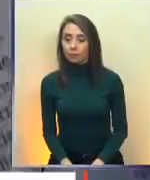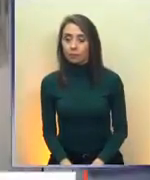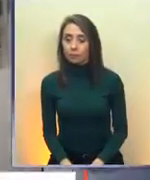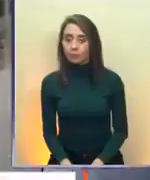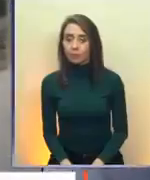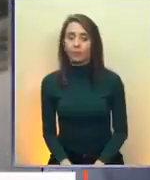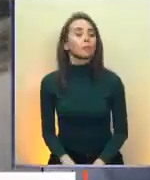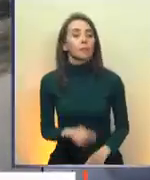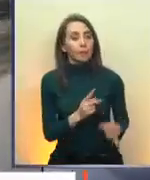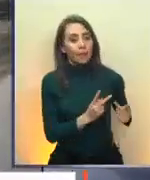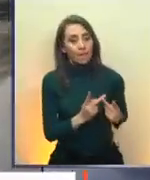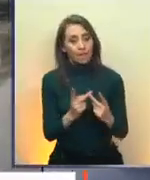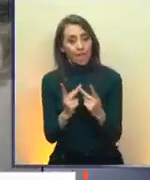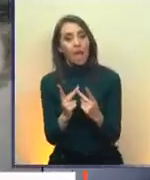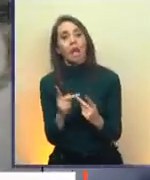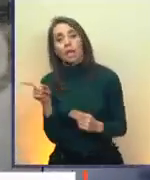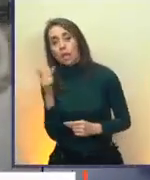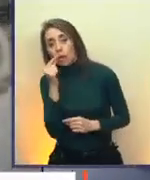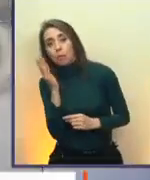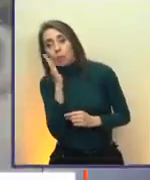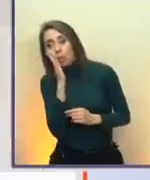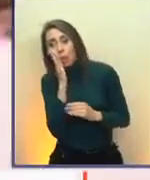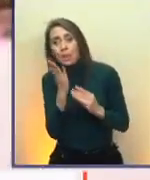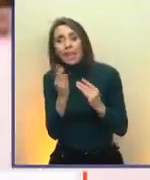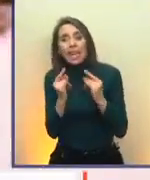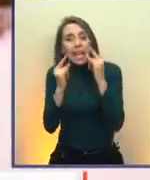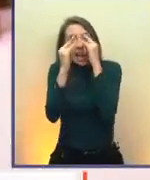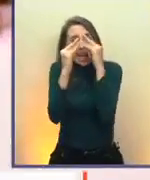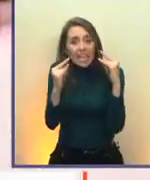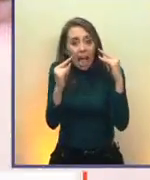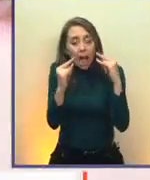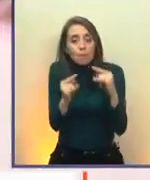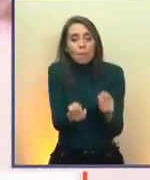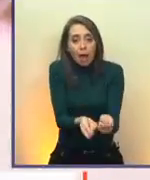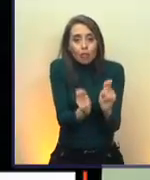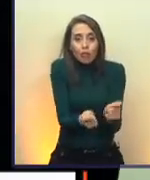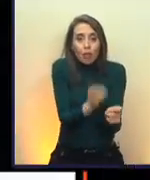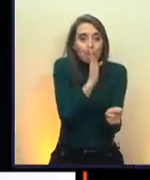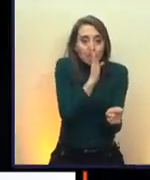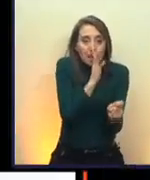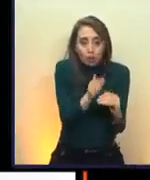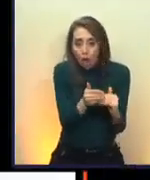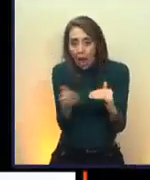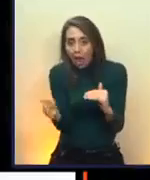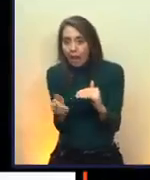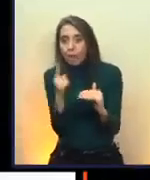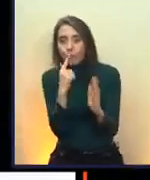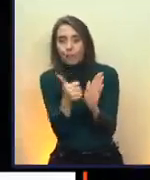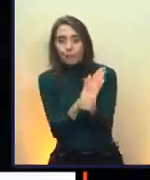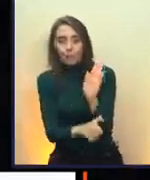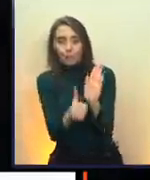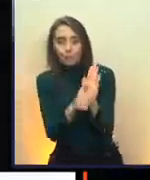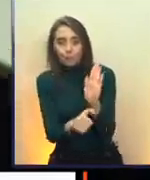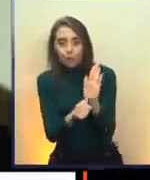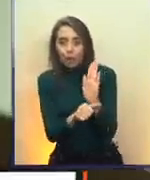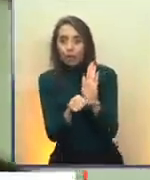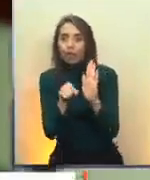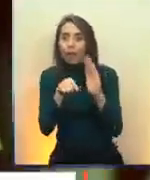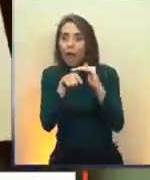Durante la travesía durmió en carpas improvisadas a un costado de los trineos. Acá tenemos una fotografía en el